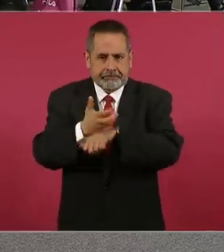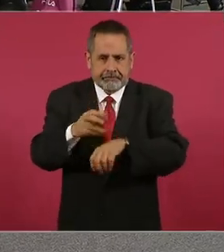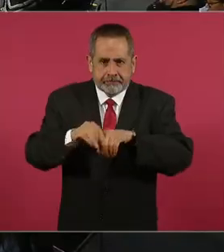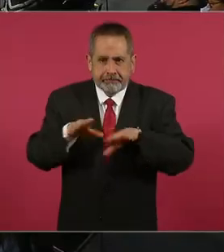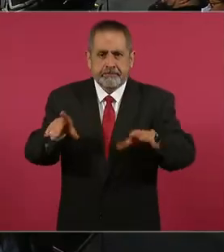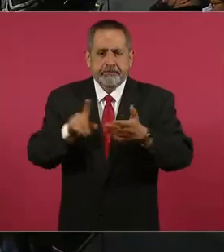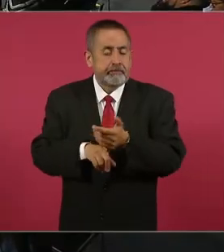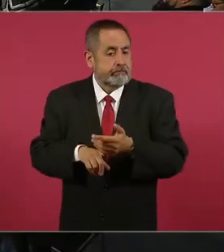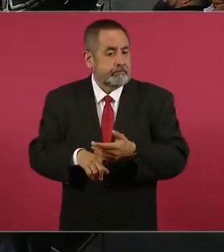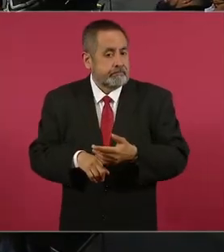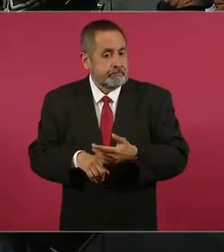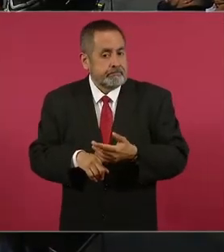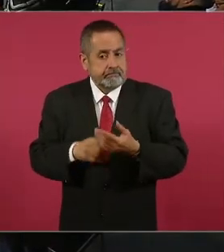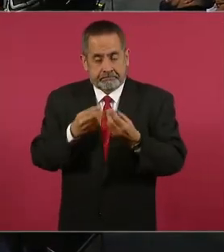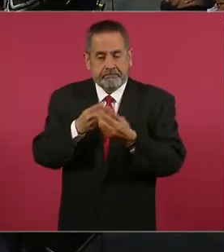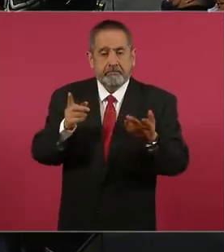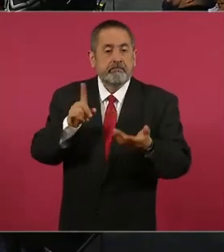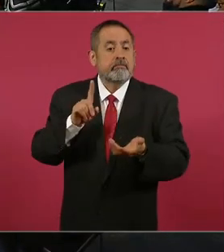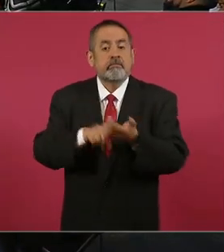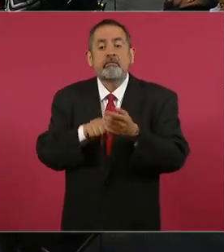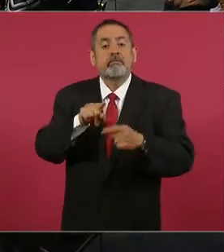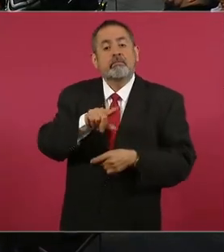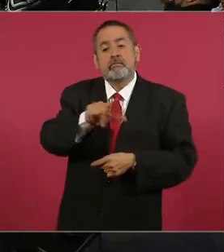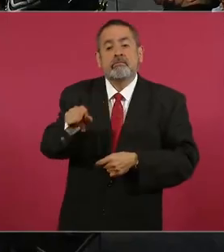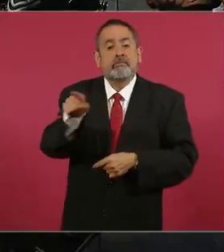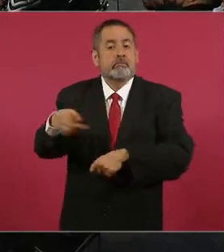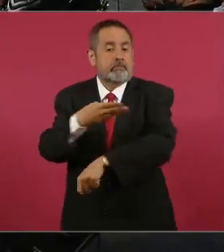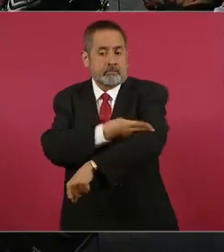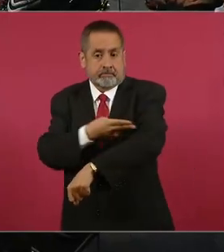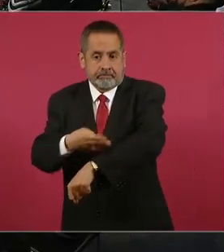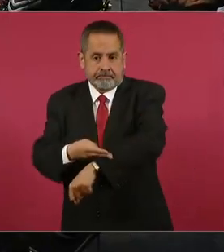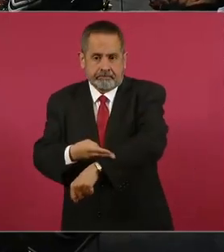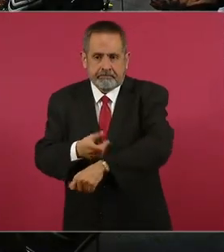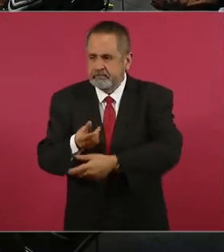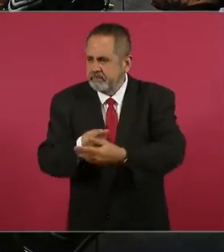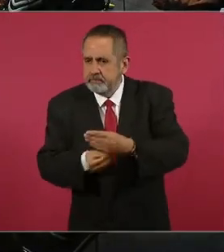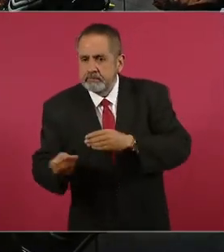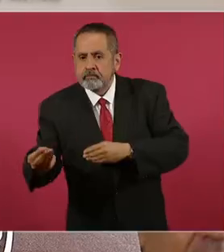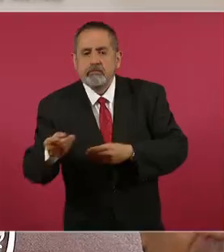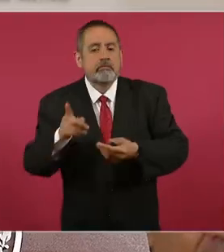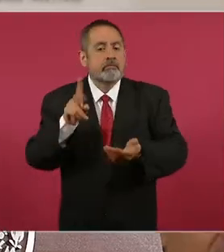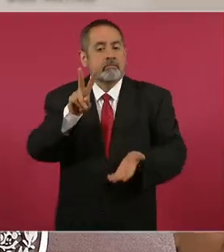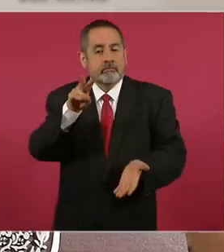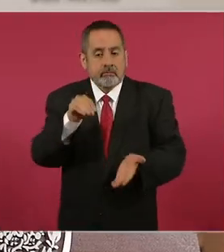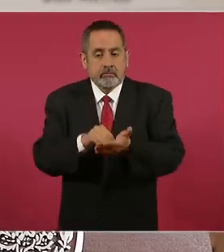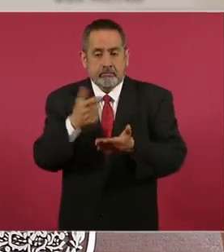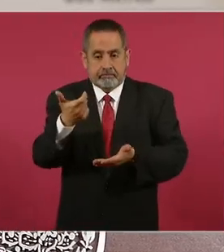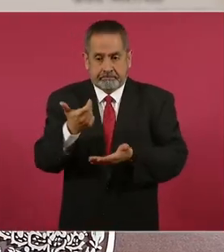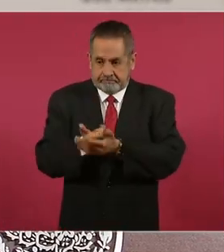En Estados Unidos, Madero les apoya con 2,000 pesos.